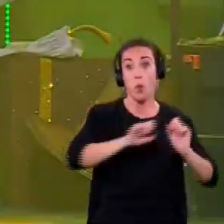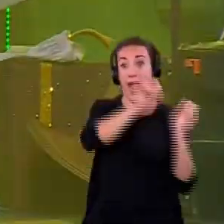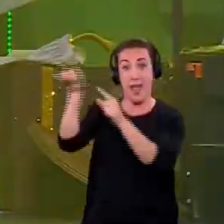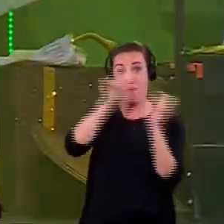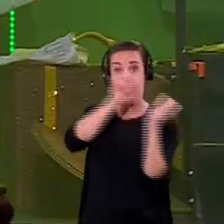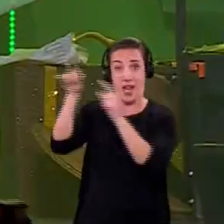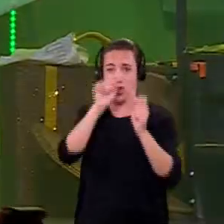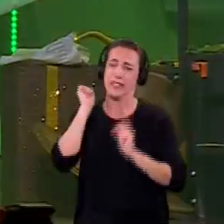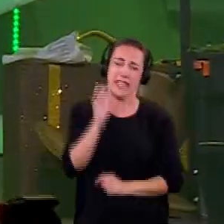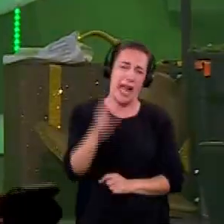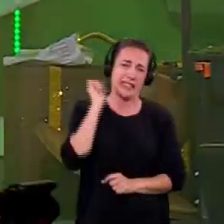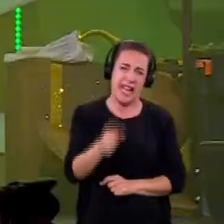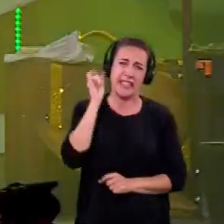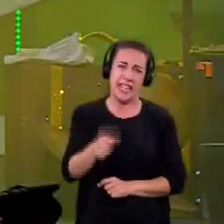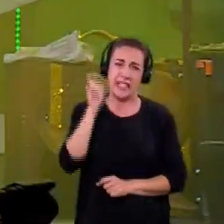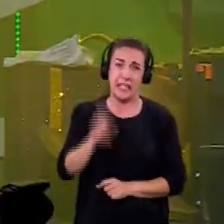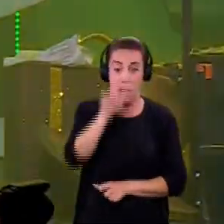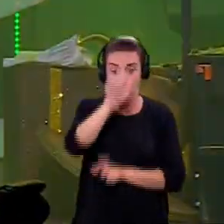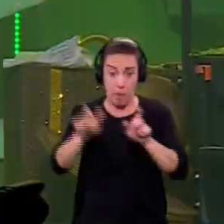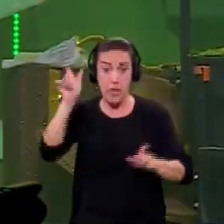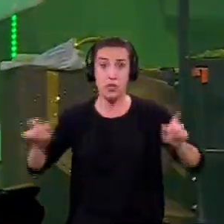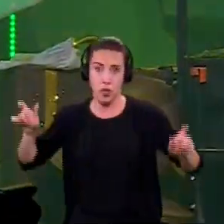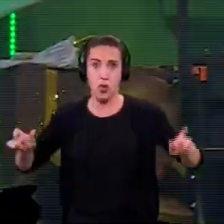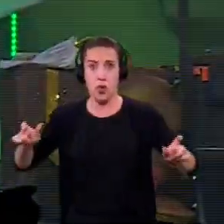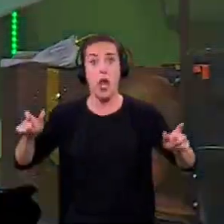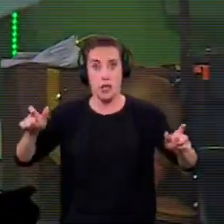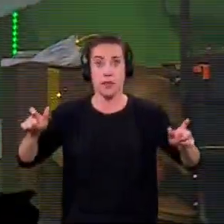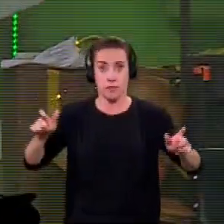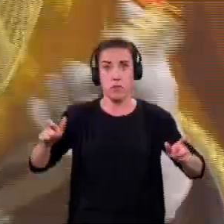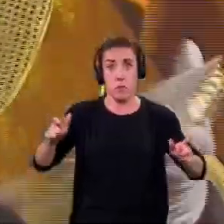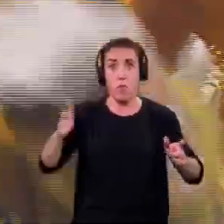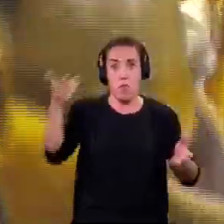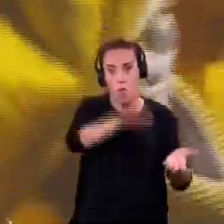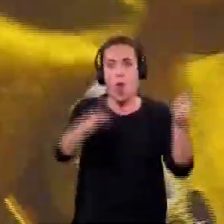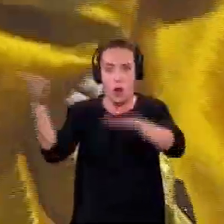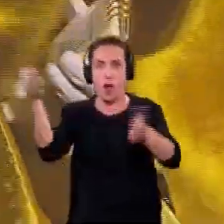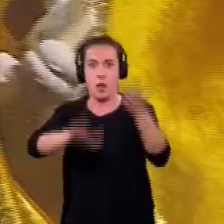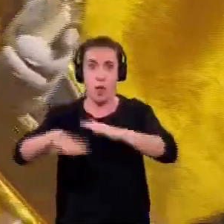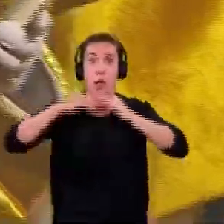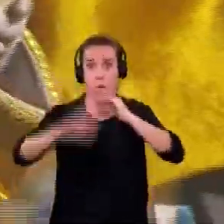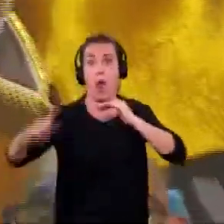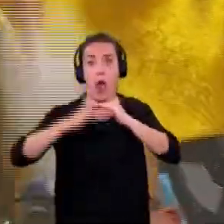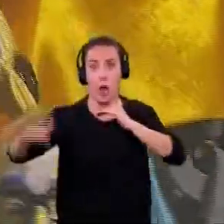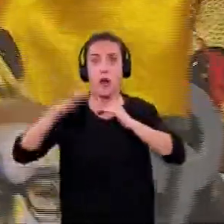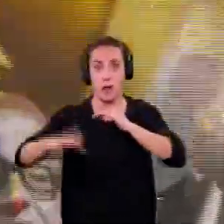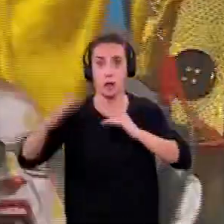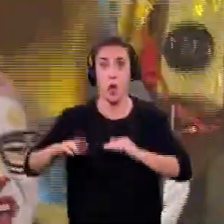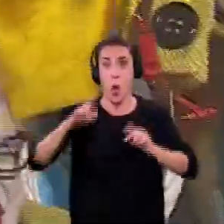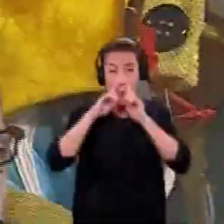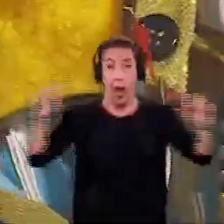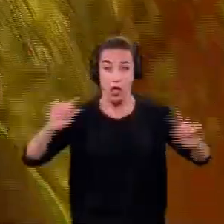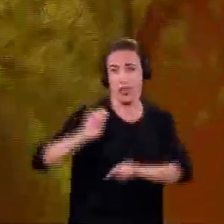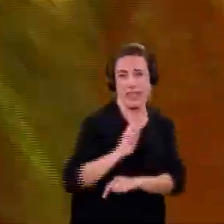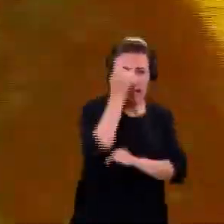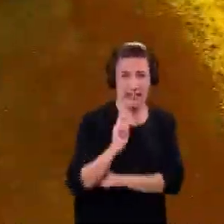Que no cesa y la gente en el mar que la vida se juega. Llevamos un año